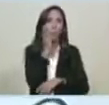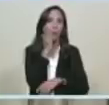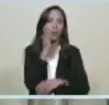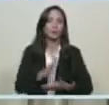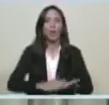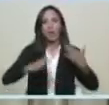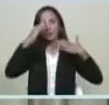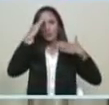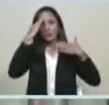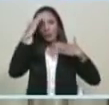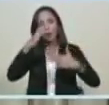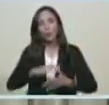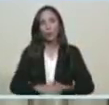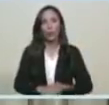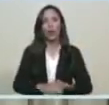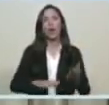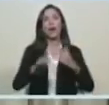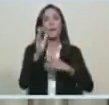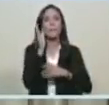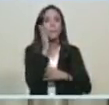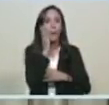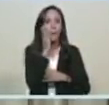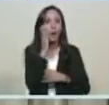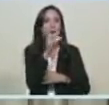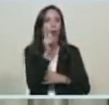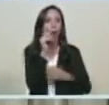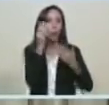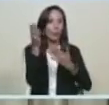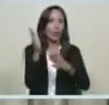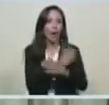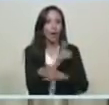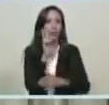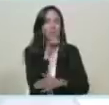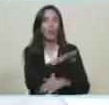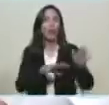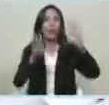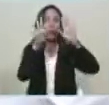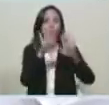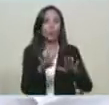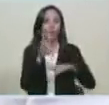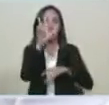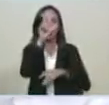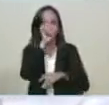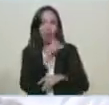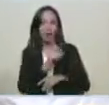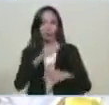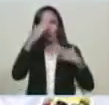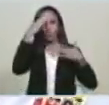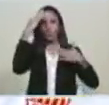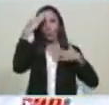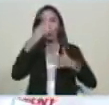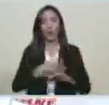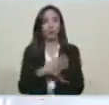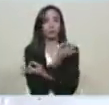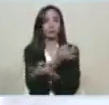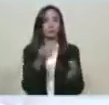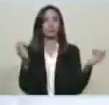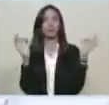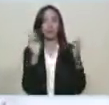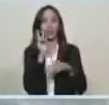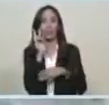un saludo a doña maría gabriela duran en mérida de 93 años mi admiración